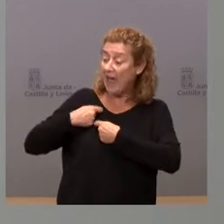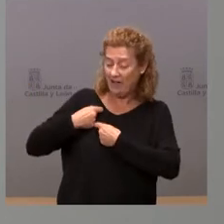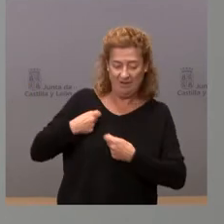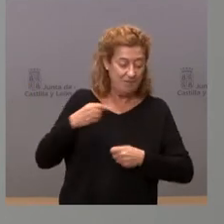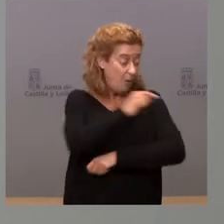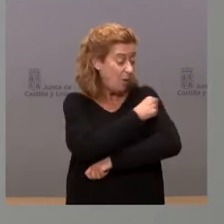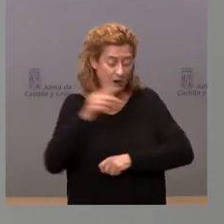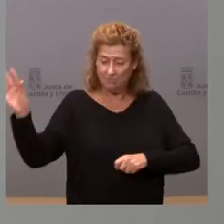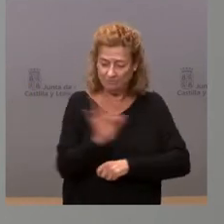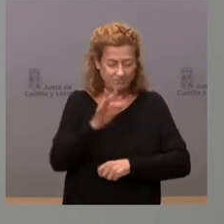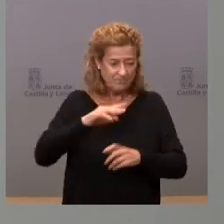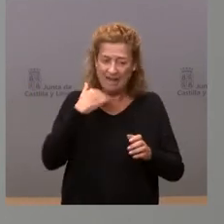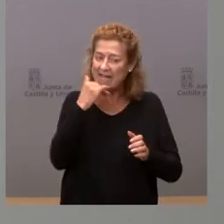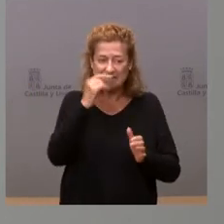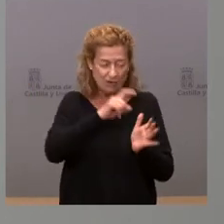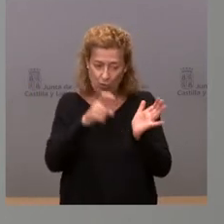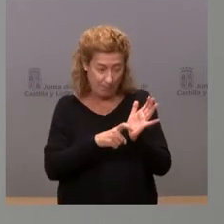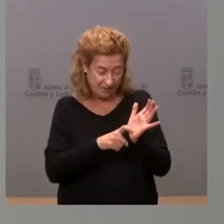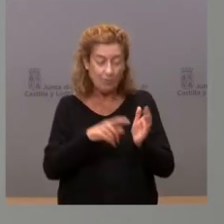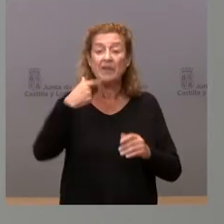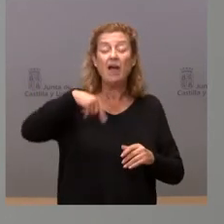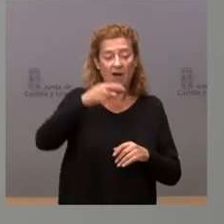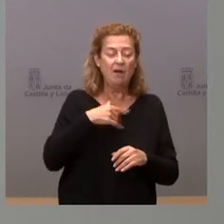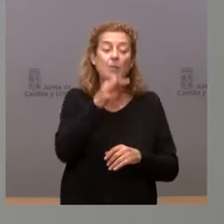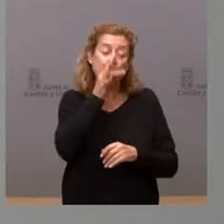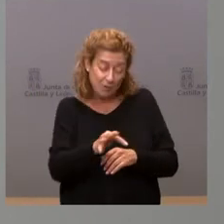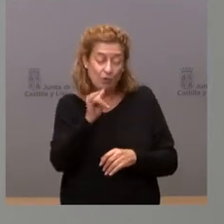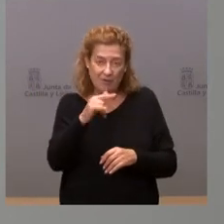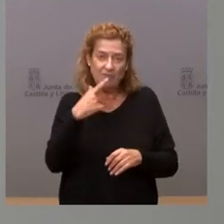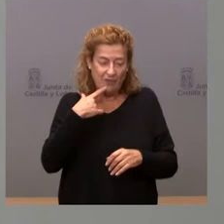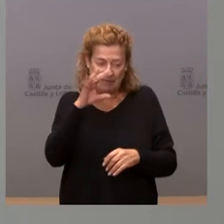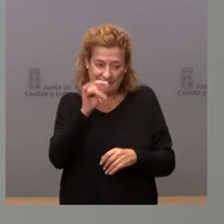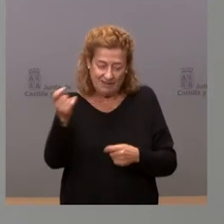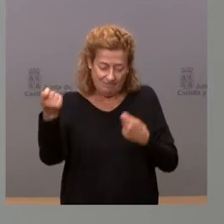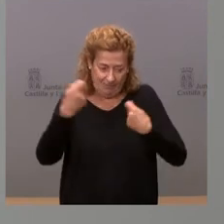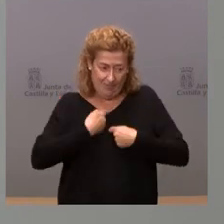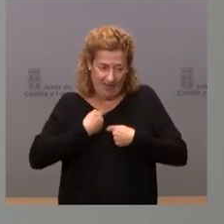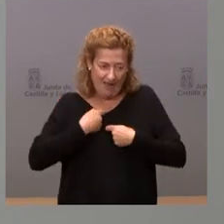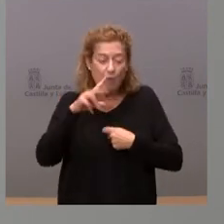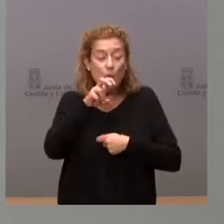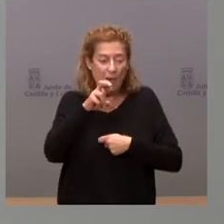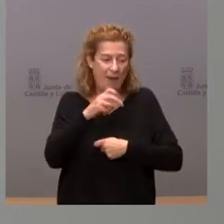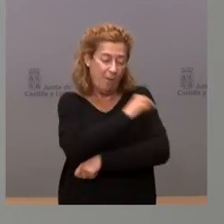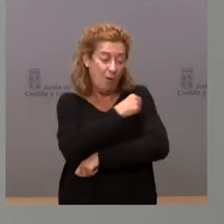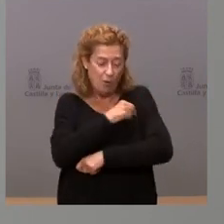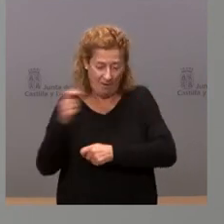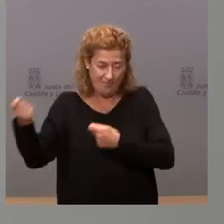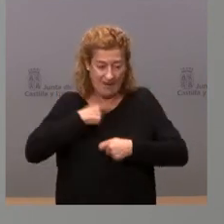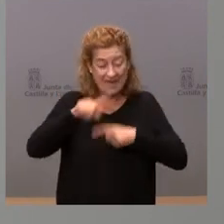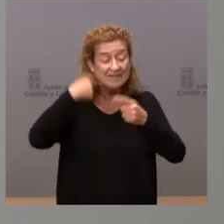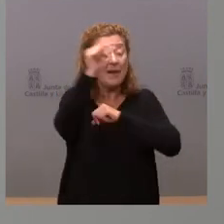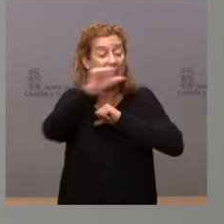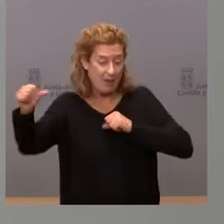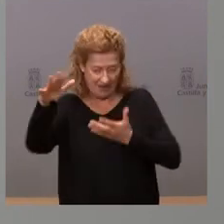entregado se nos ha prometido y ahora sólo comentaré la llegada de nuevas dosis de vacunas la semana que viene